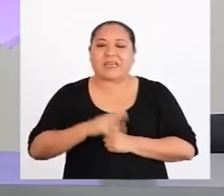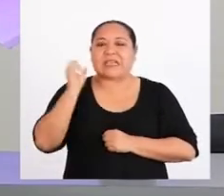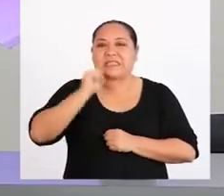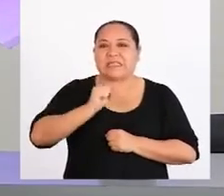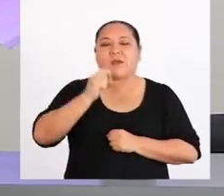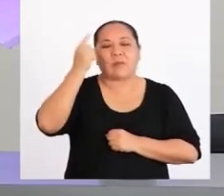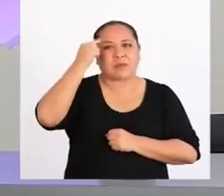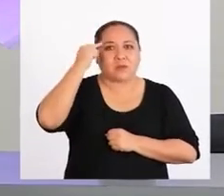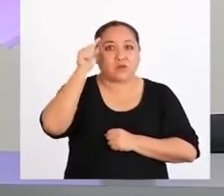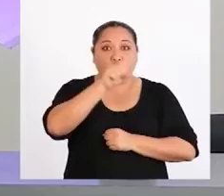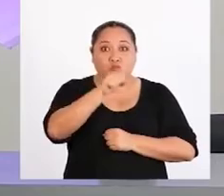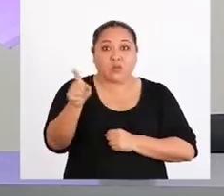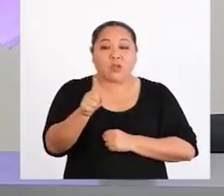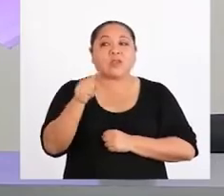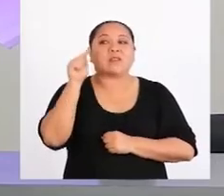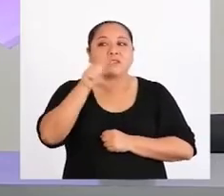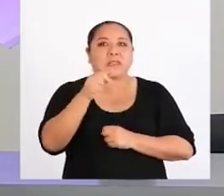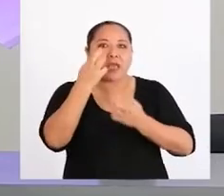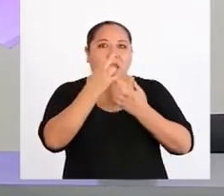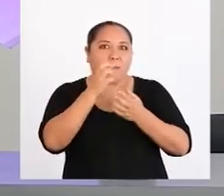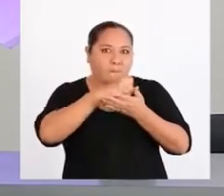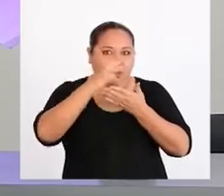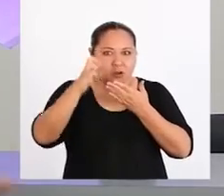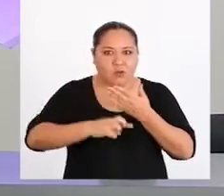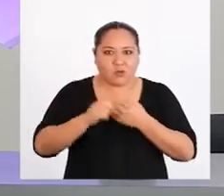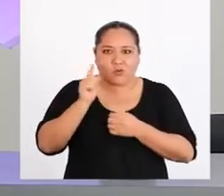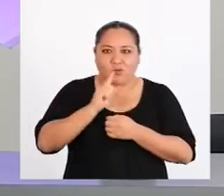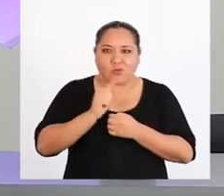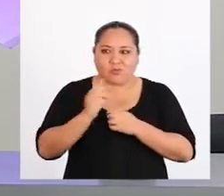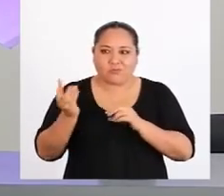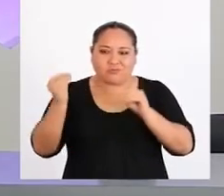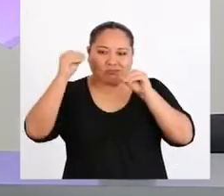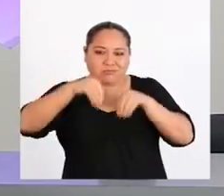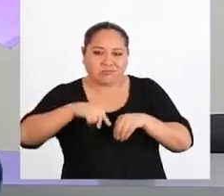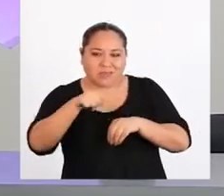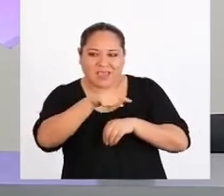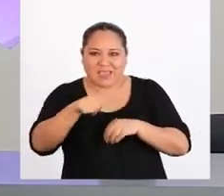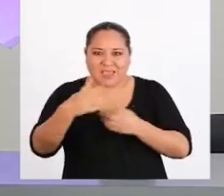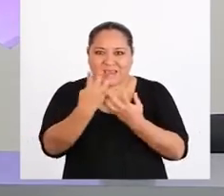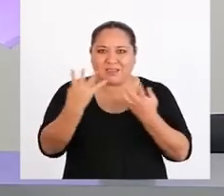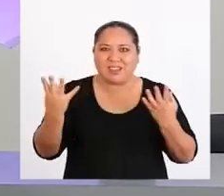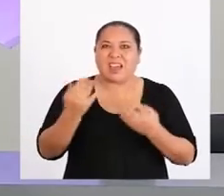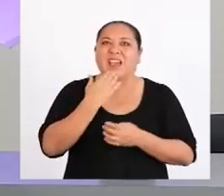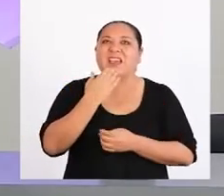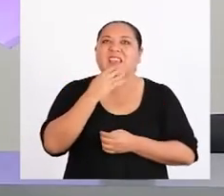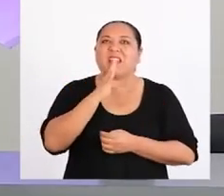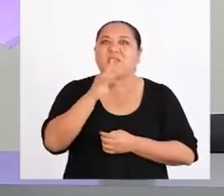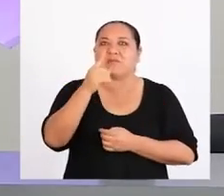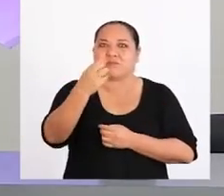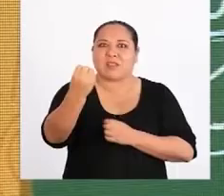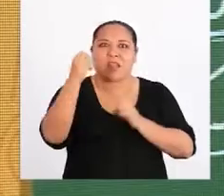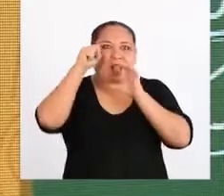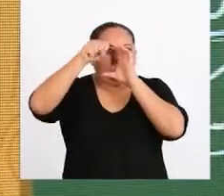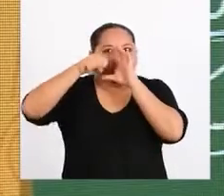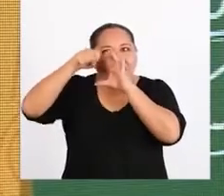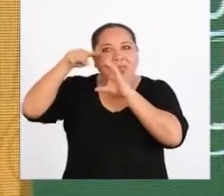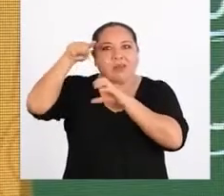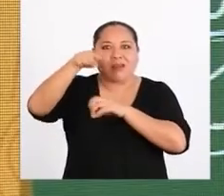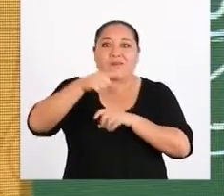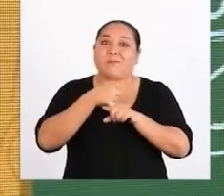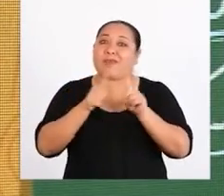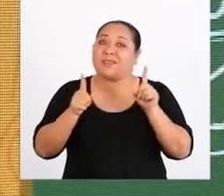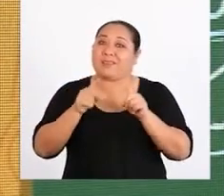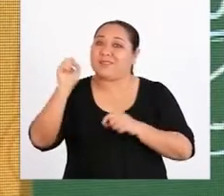bien pensamos en ustedes para hacer este programa, no los tenemos acá en el estudio y a quien le hablamos es a la cámara. Sin